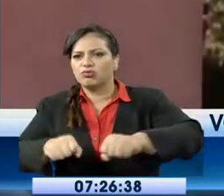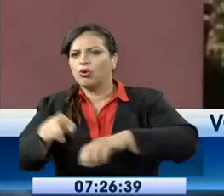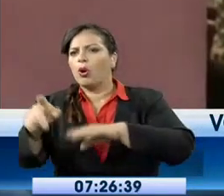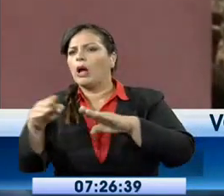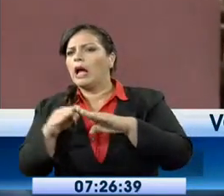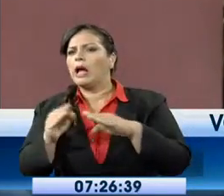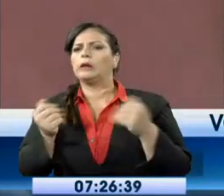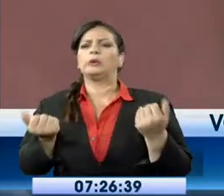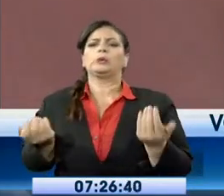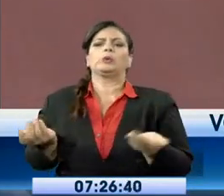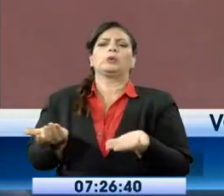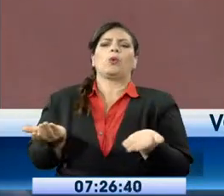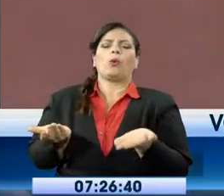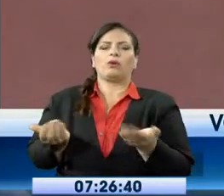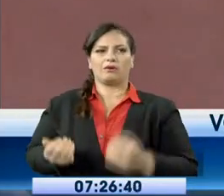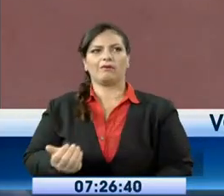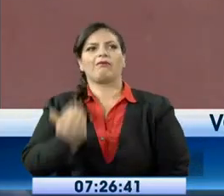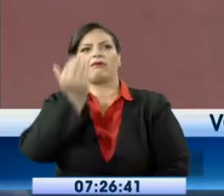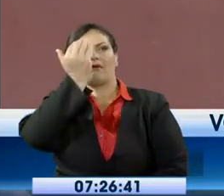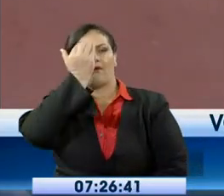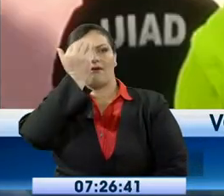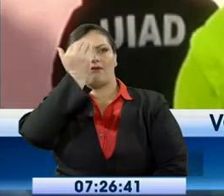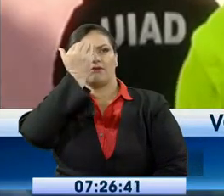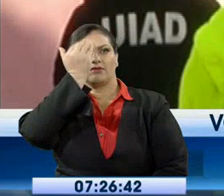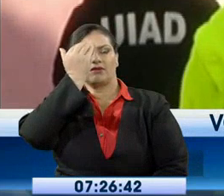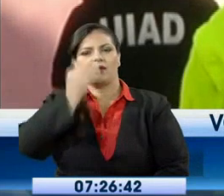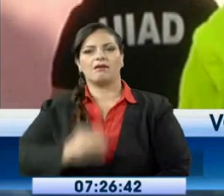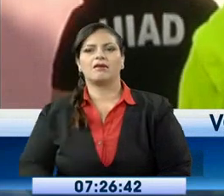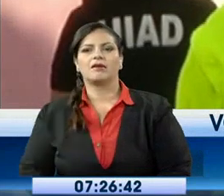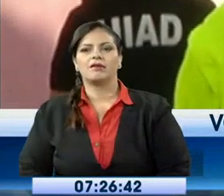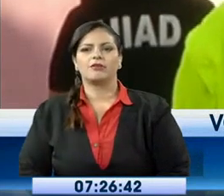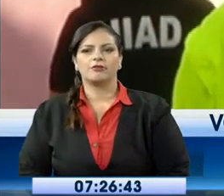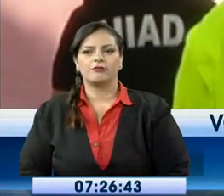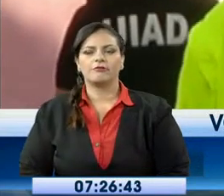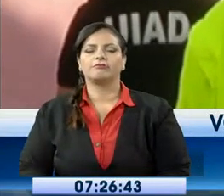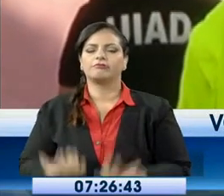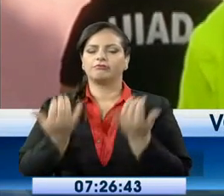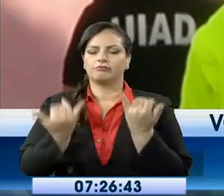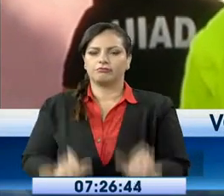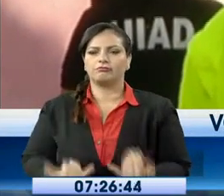Netamente ya se tenía ubicado este domicilio hace unas semanas anteriores, pero el día de hoy